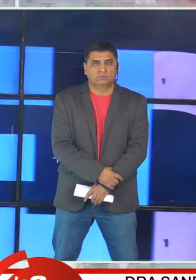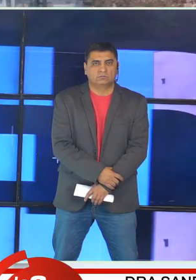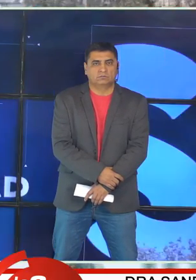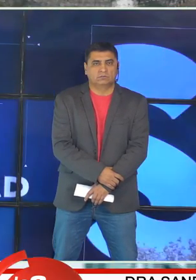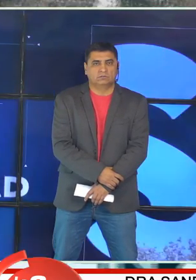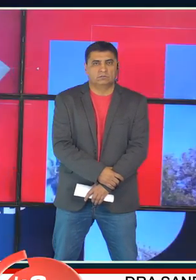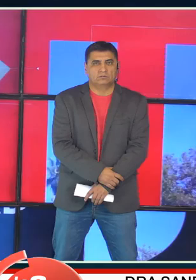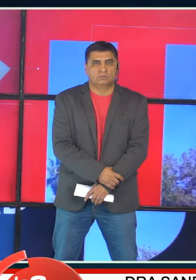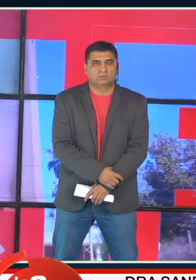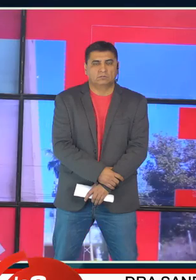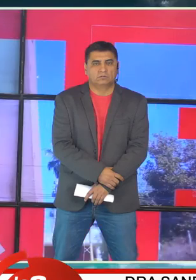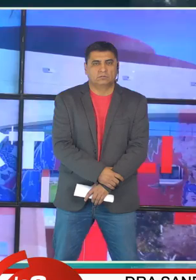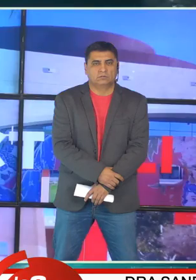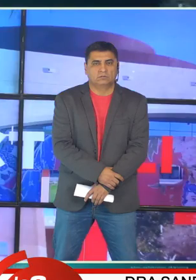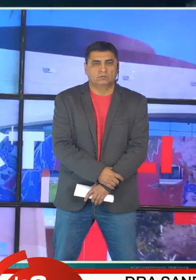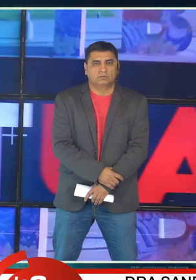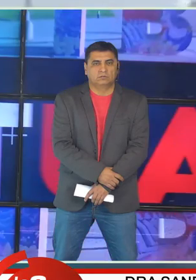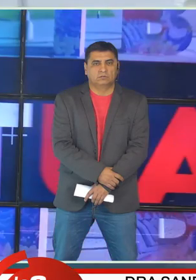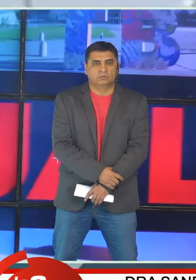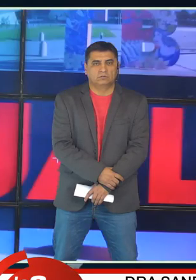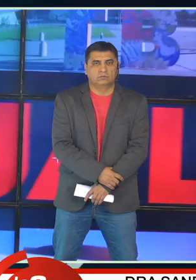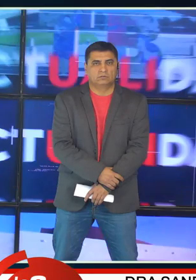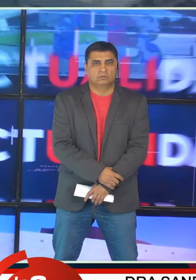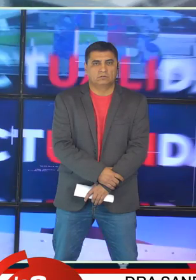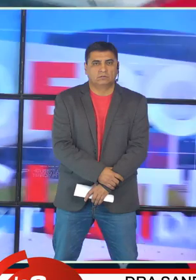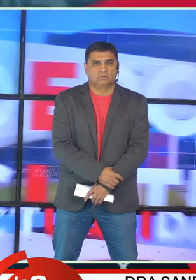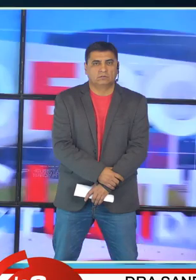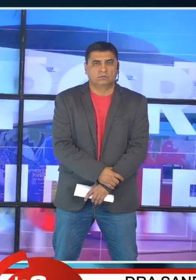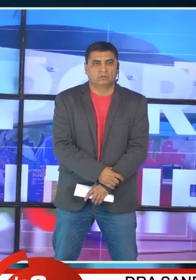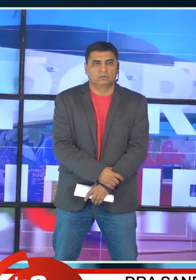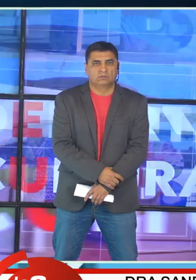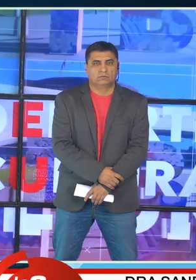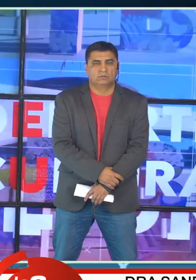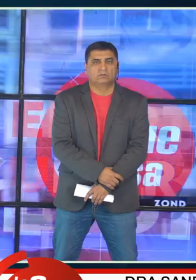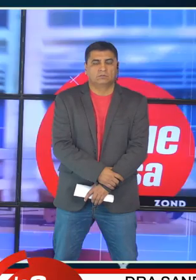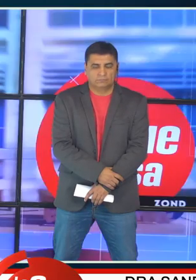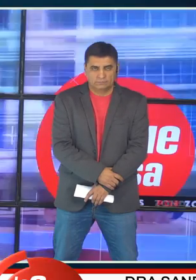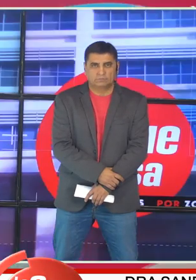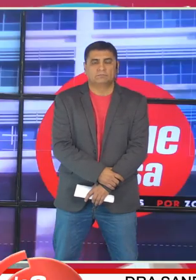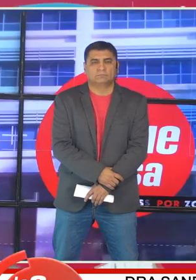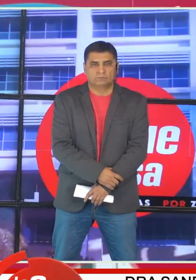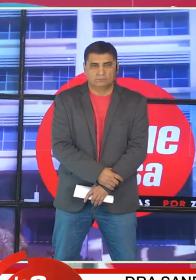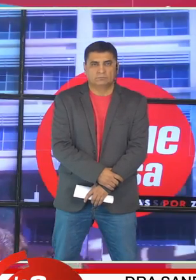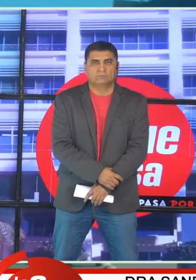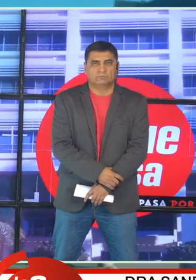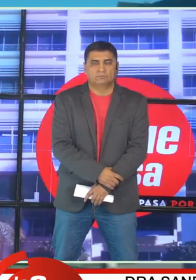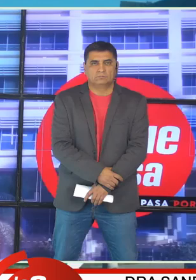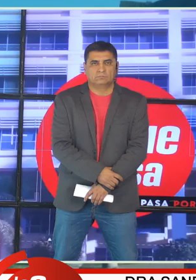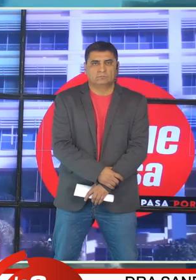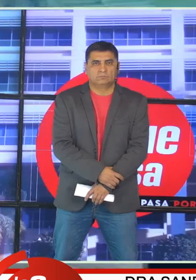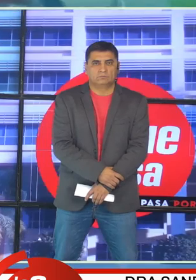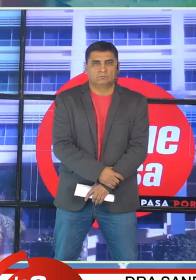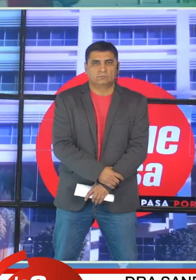los departamentos y oportunamente le iremos otorgando a ustedes toda la información,